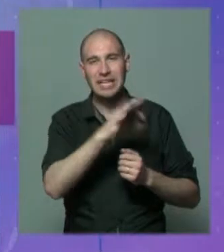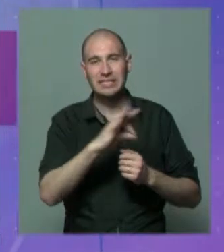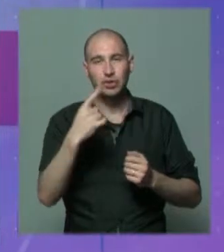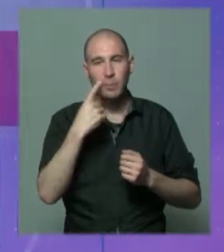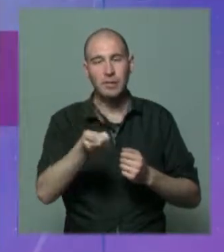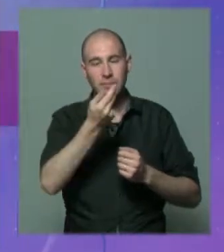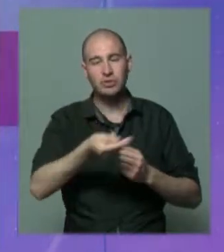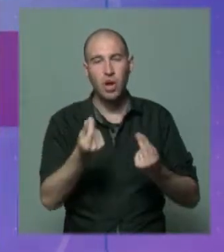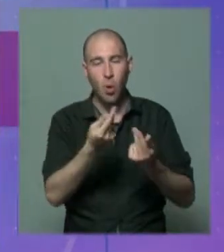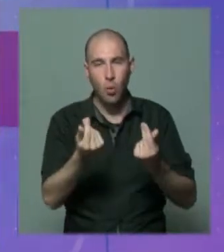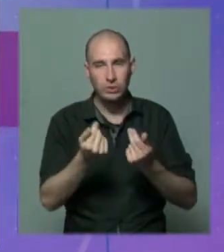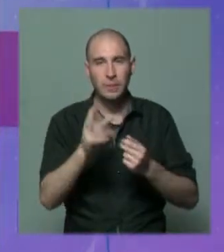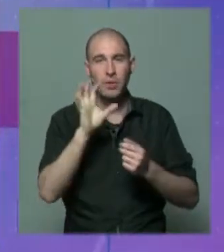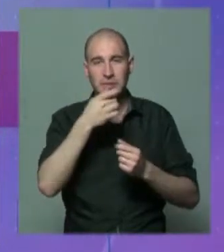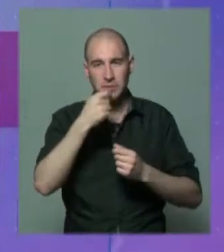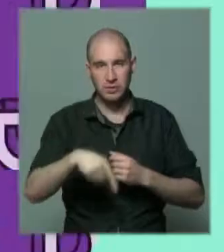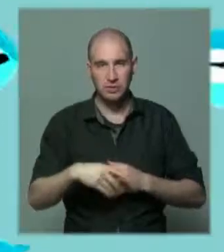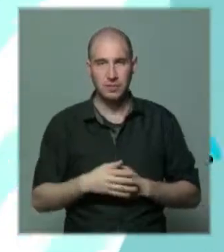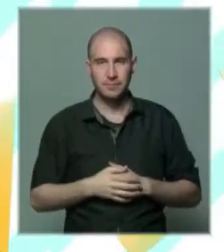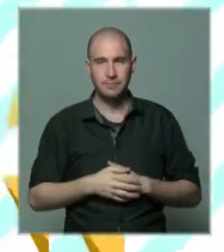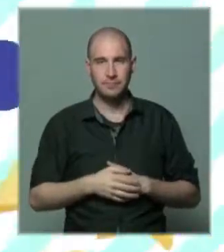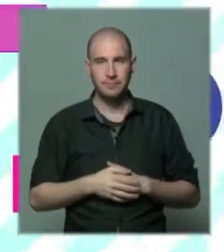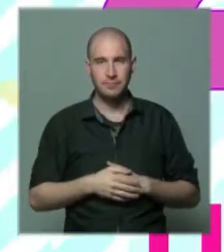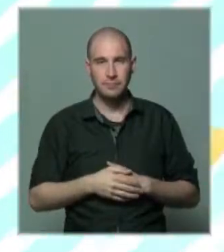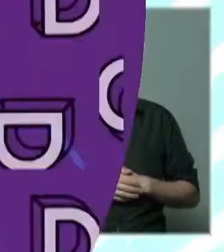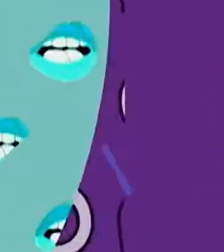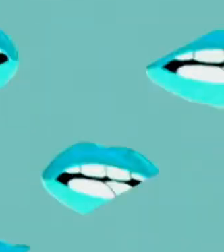600.000 usuarios que tiene la provincia de Mendoza.